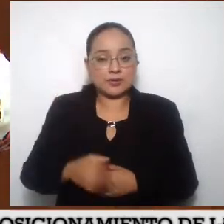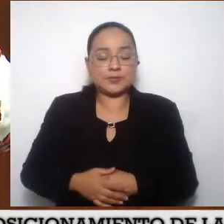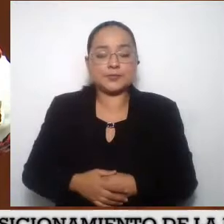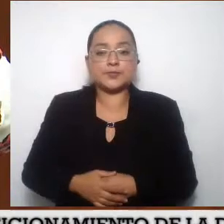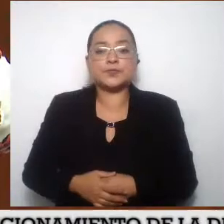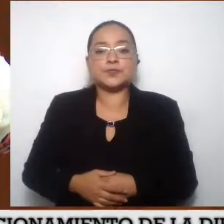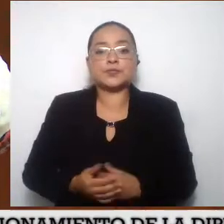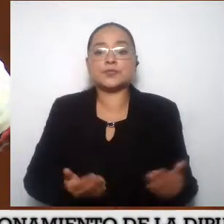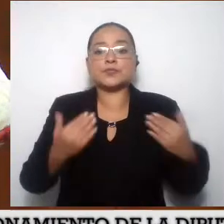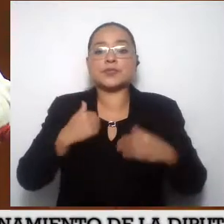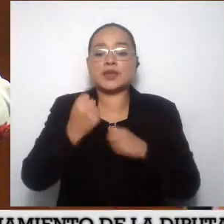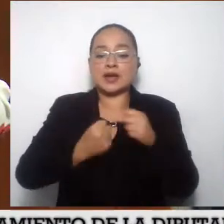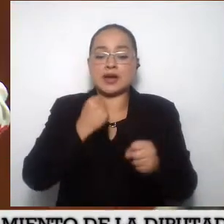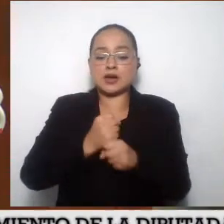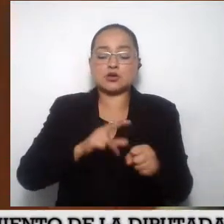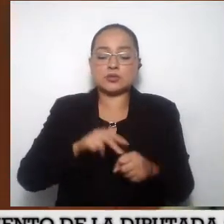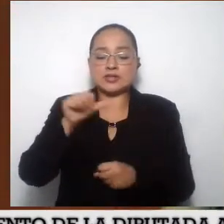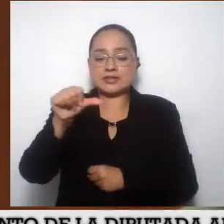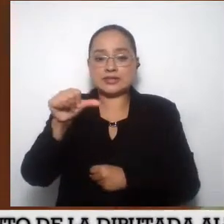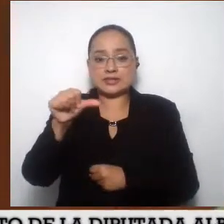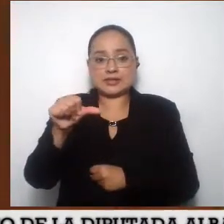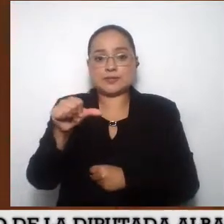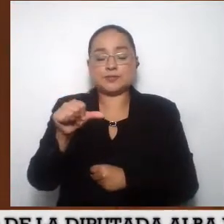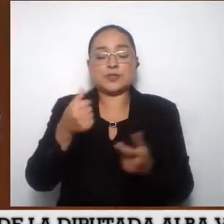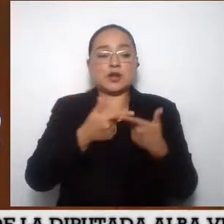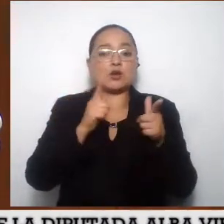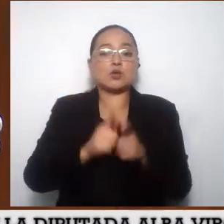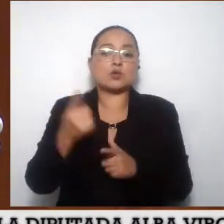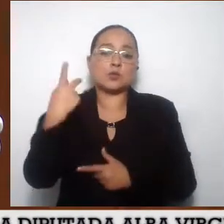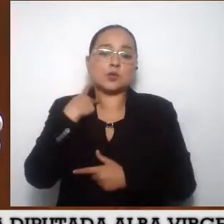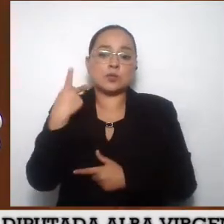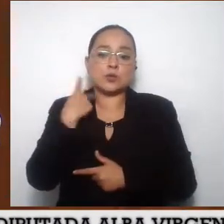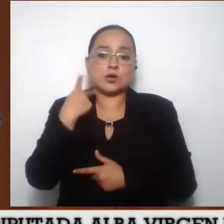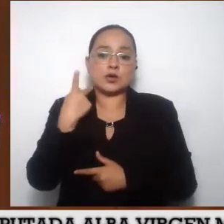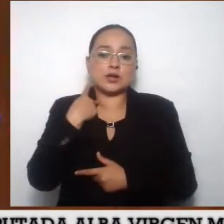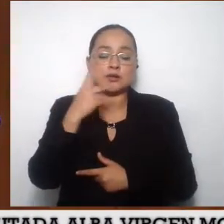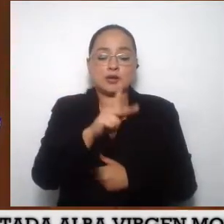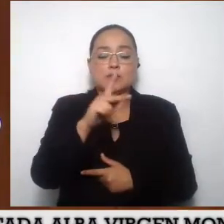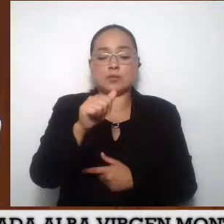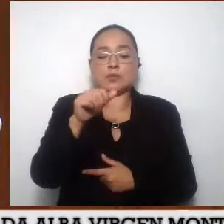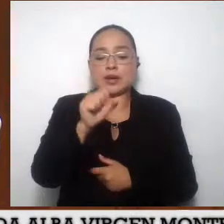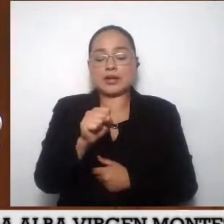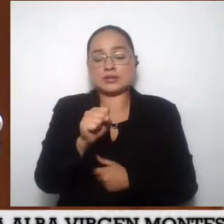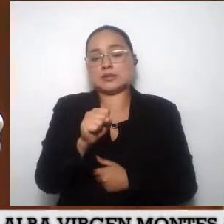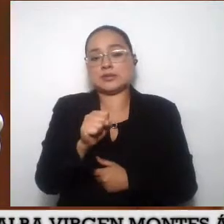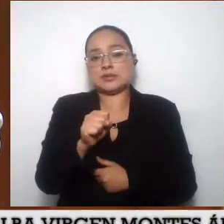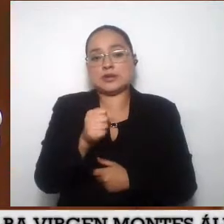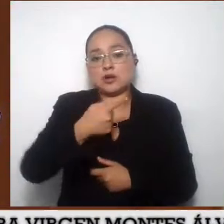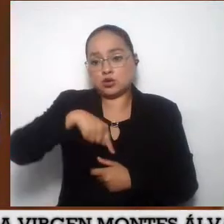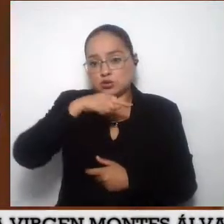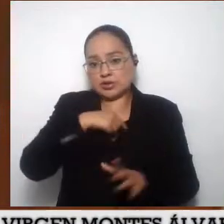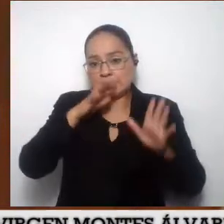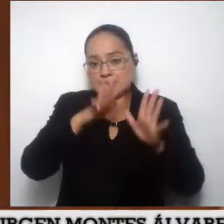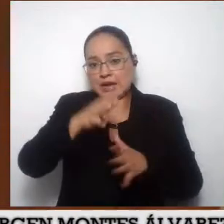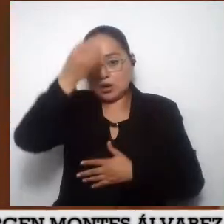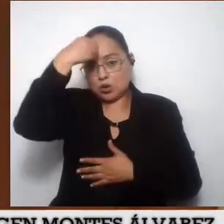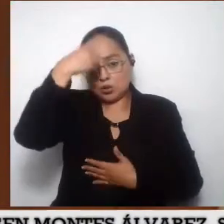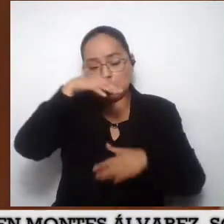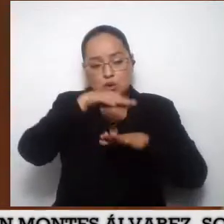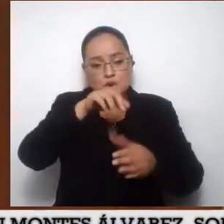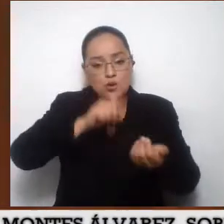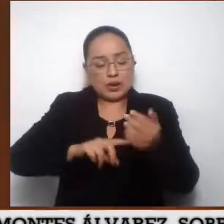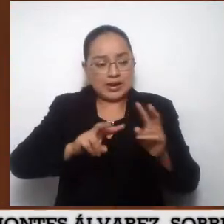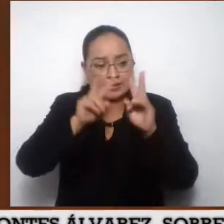año 2016, el grupo parlamentario del Partido Sinaloense se ha pronunciado en esta tribuna en